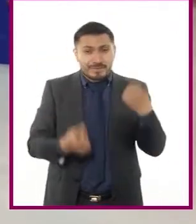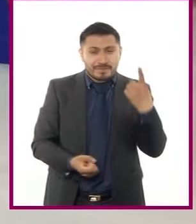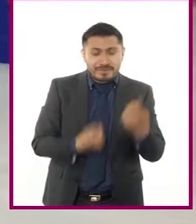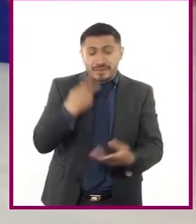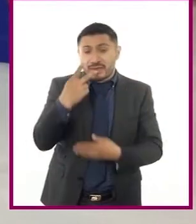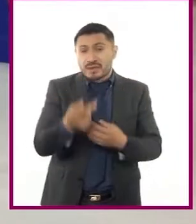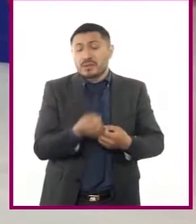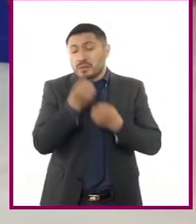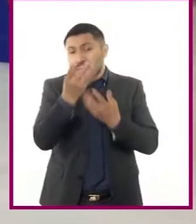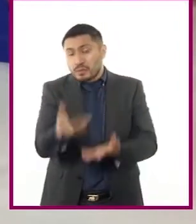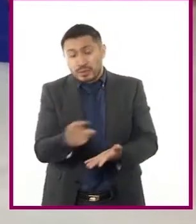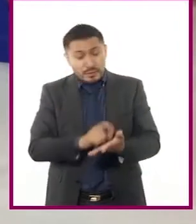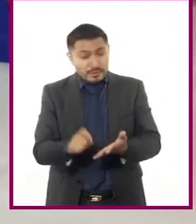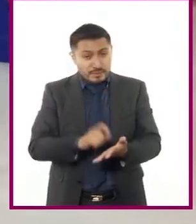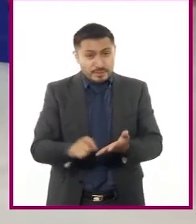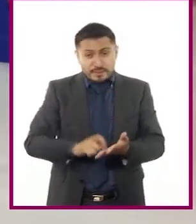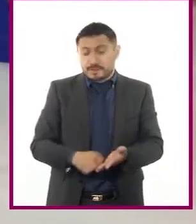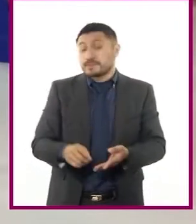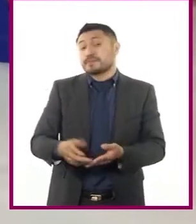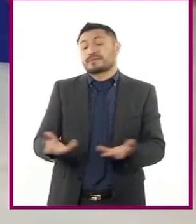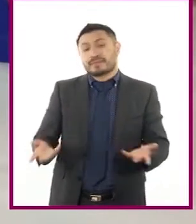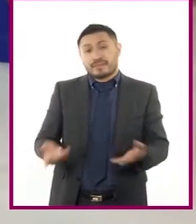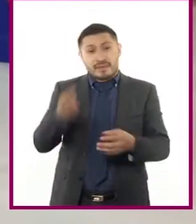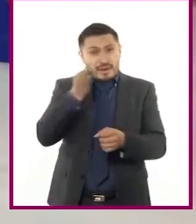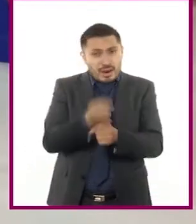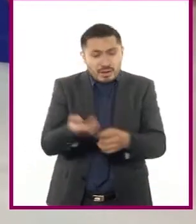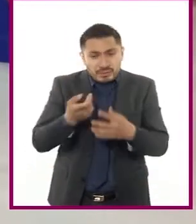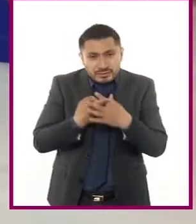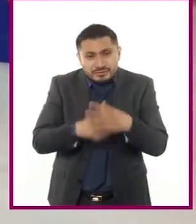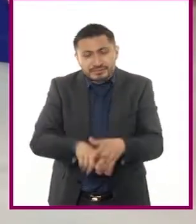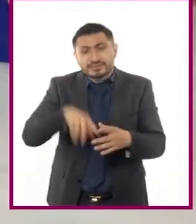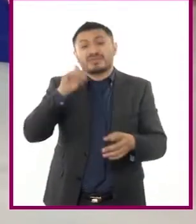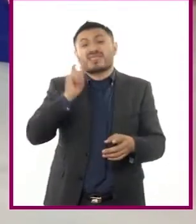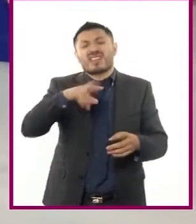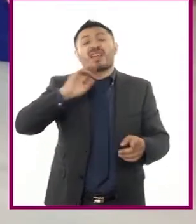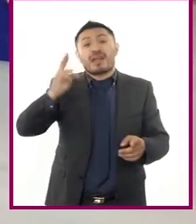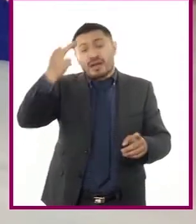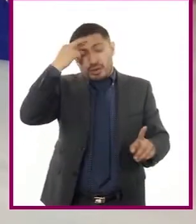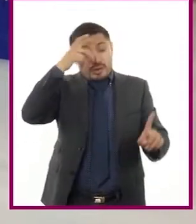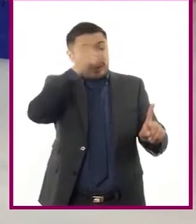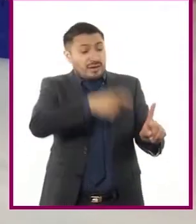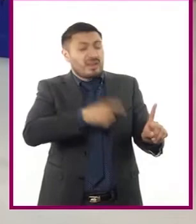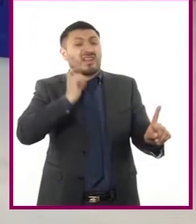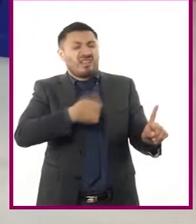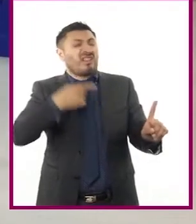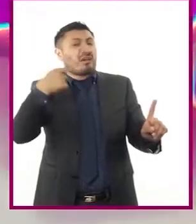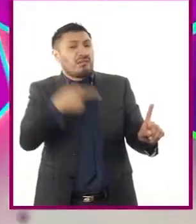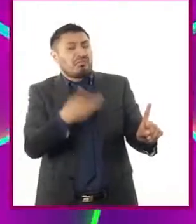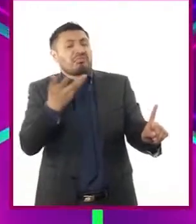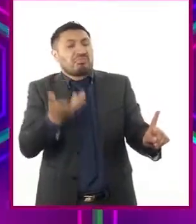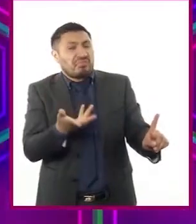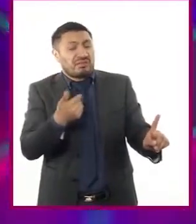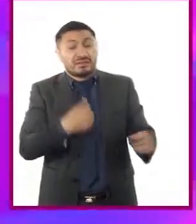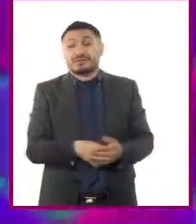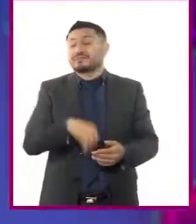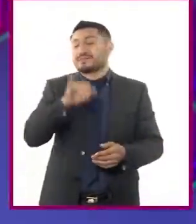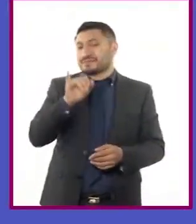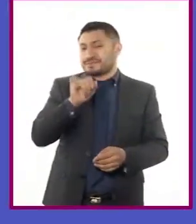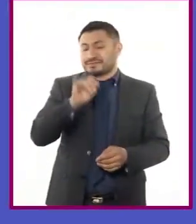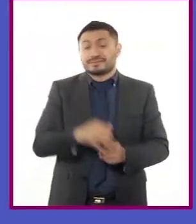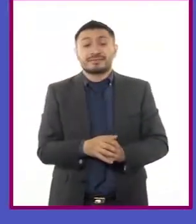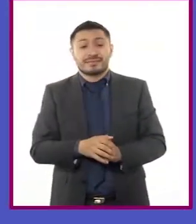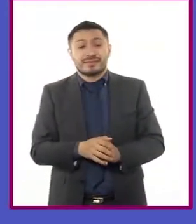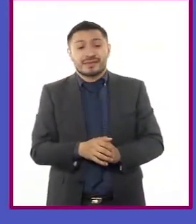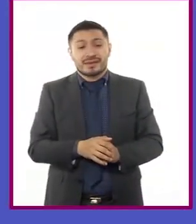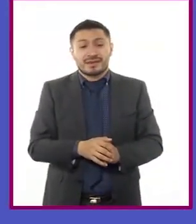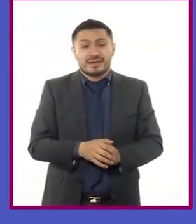sus poemas. Si te parece, empecemos por recordar quién fue Jaime Sabines. Claro que sí.